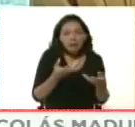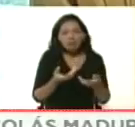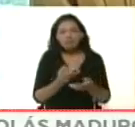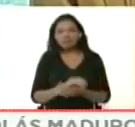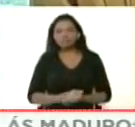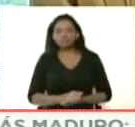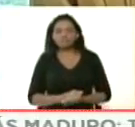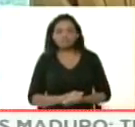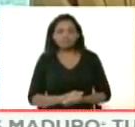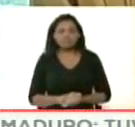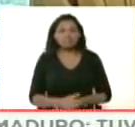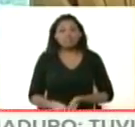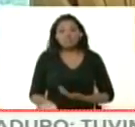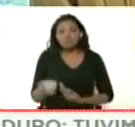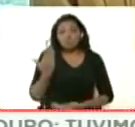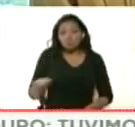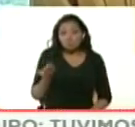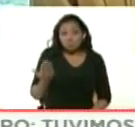Fundamental.